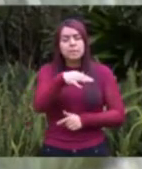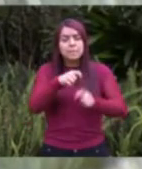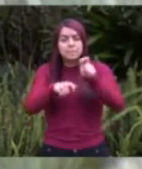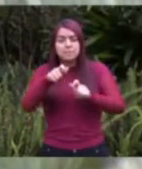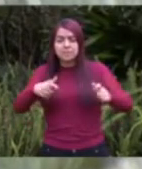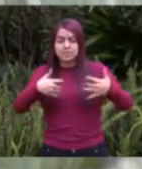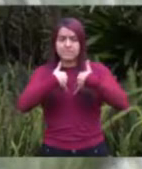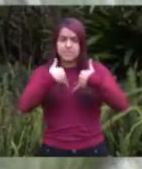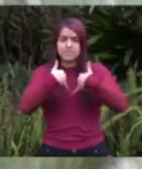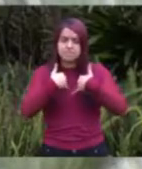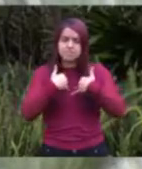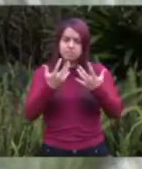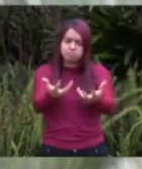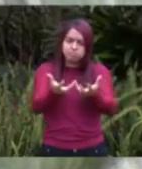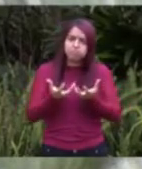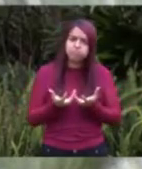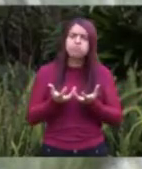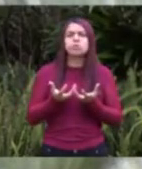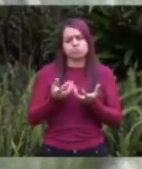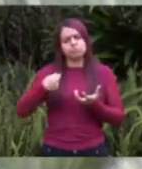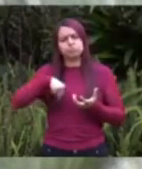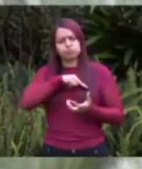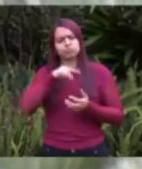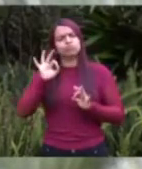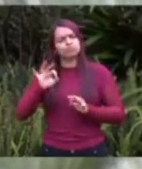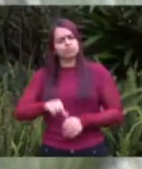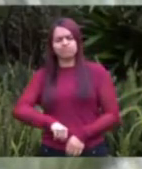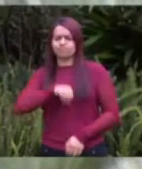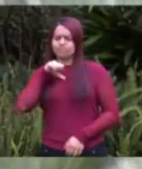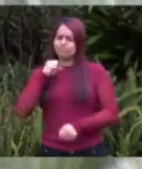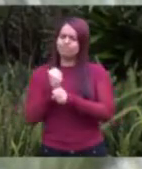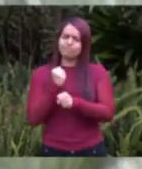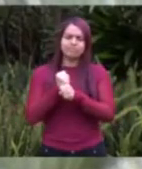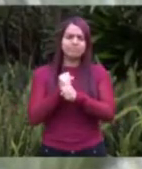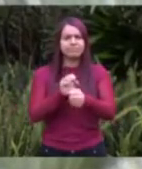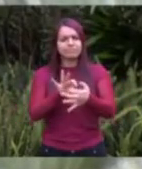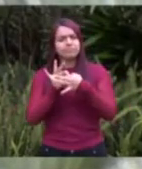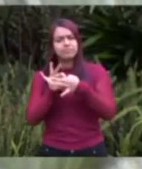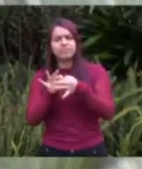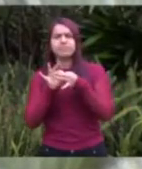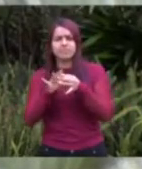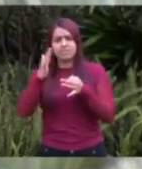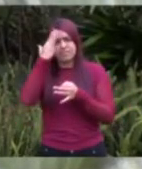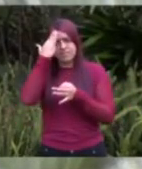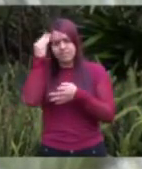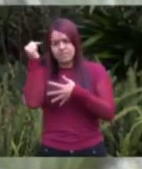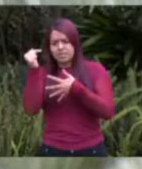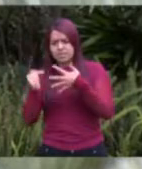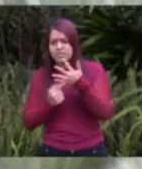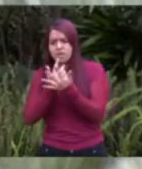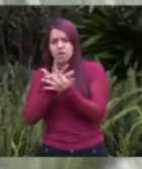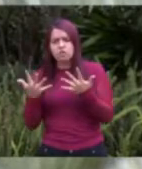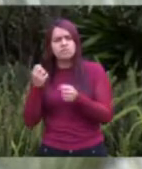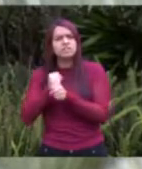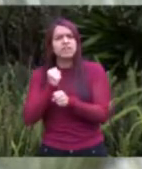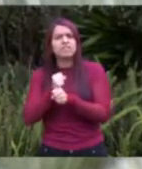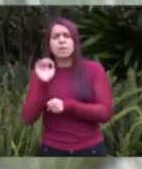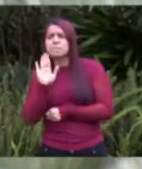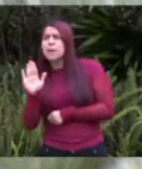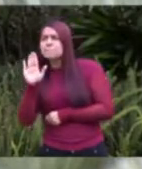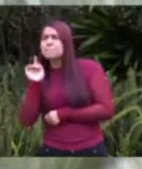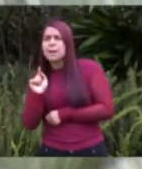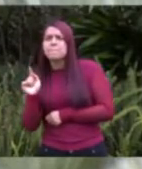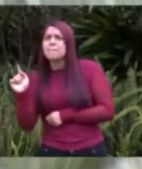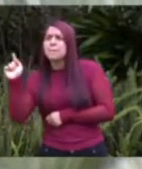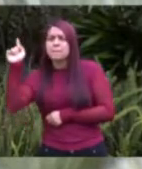enorgullece el haber participado y el haber organizado con la JEP varios eventos de carácter territorial. Nosotros dijimos